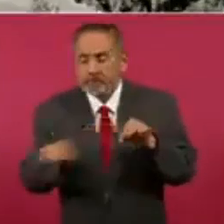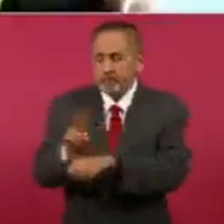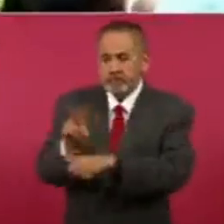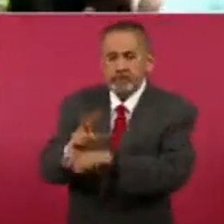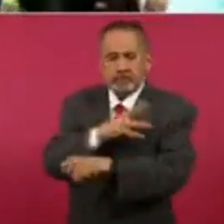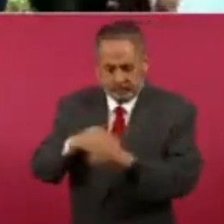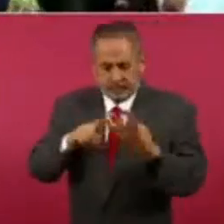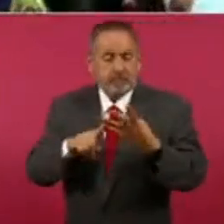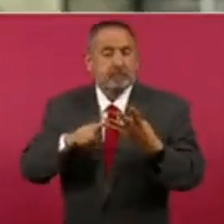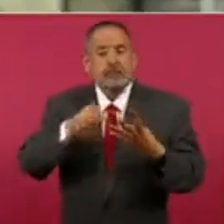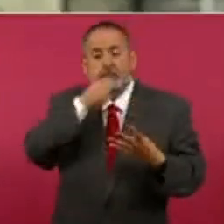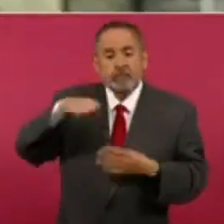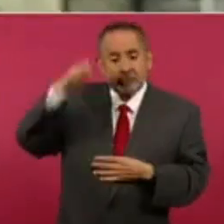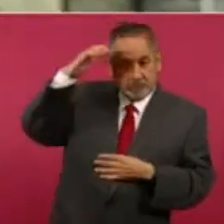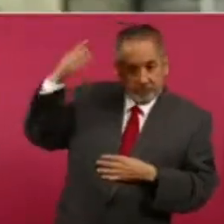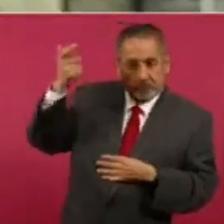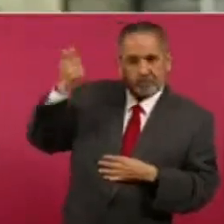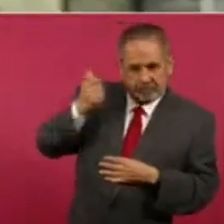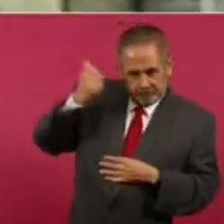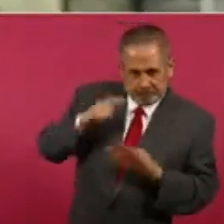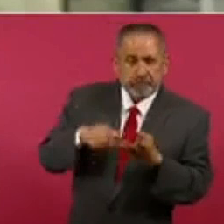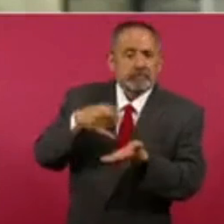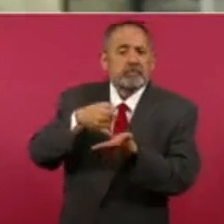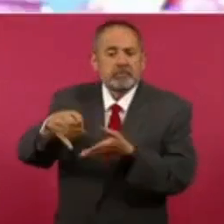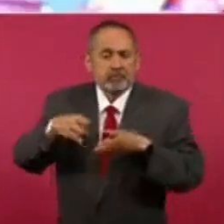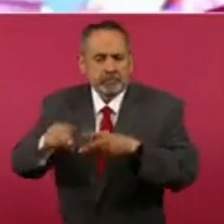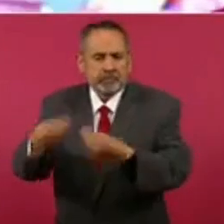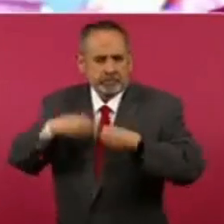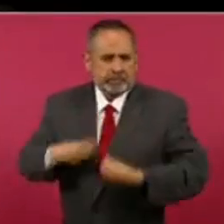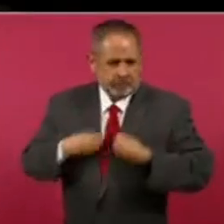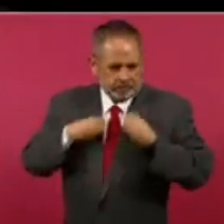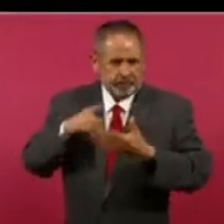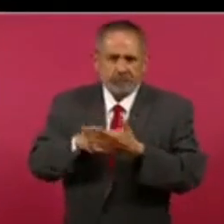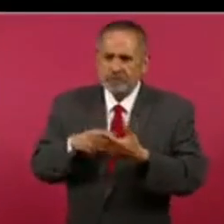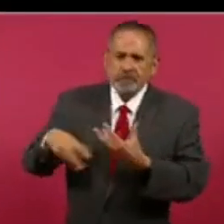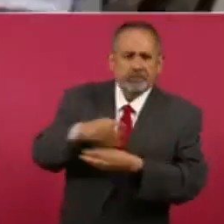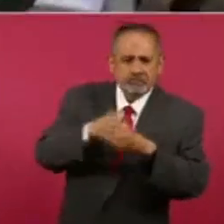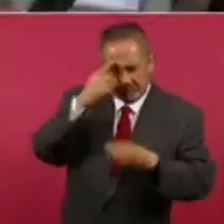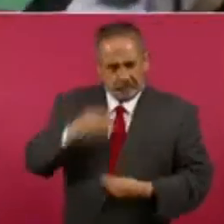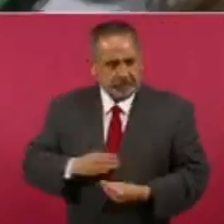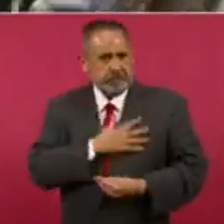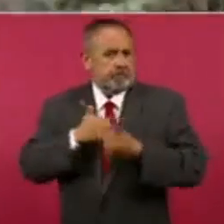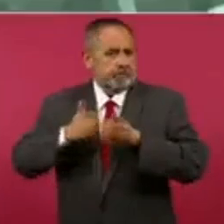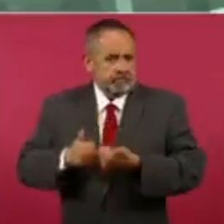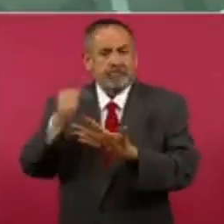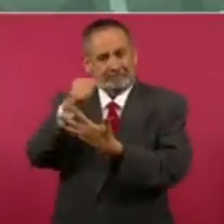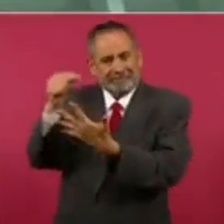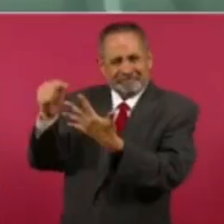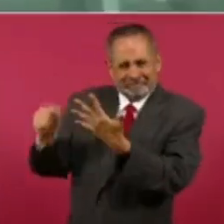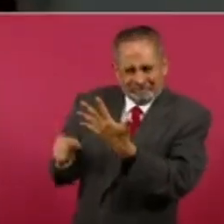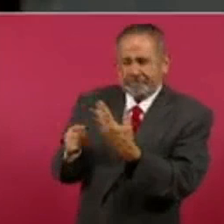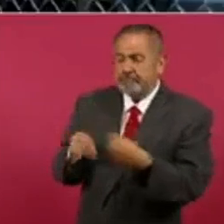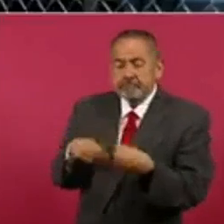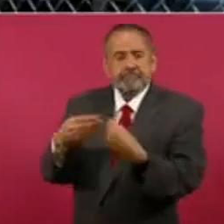para el Bienestar de Adultos Mayores, Sembrando Vida, Producción para el Bienestar, entre otros, con lo cual se garantiza la educación,